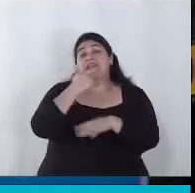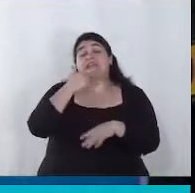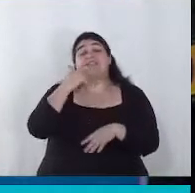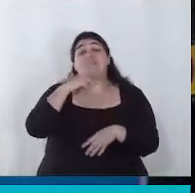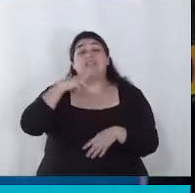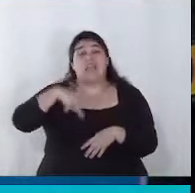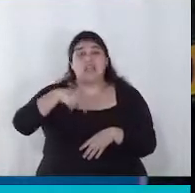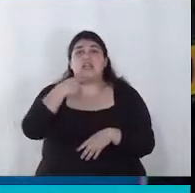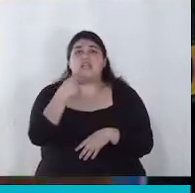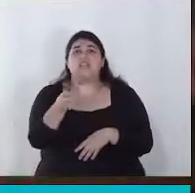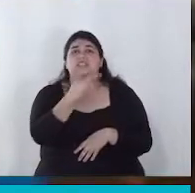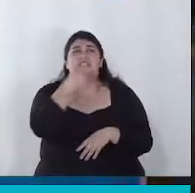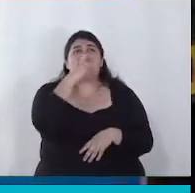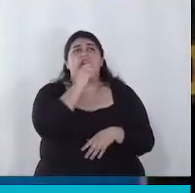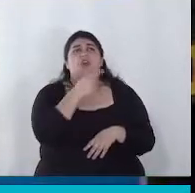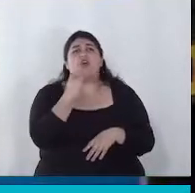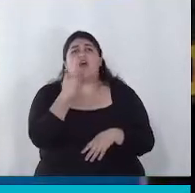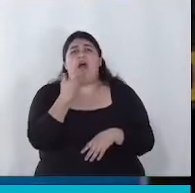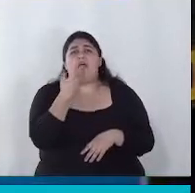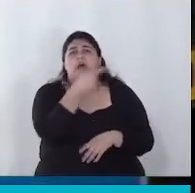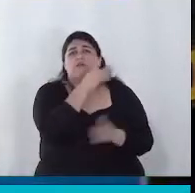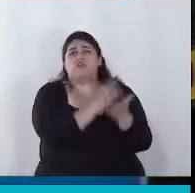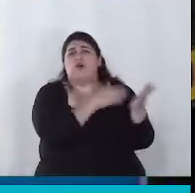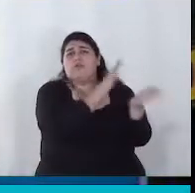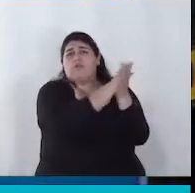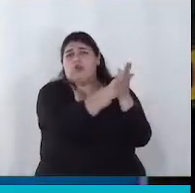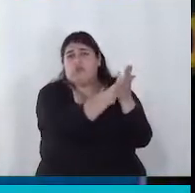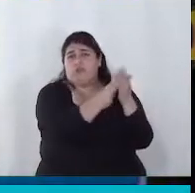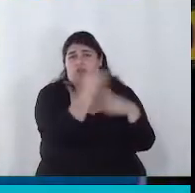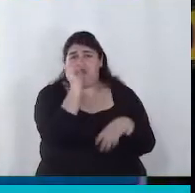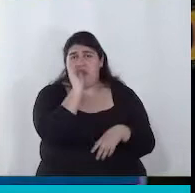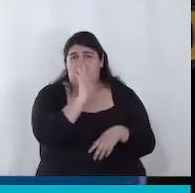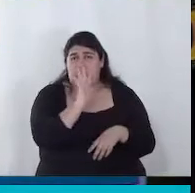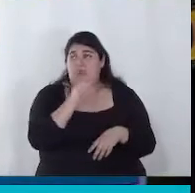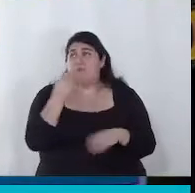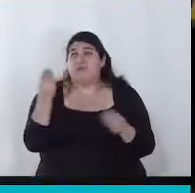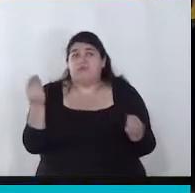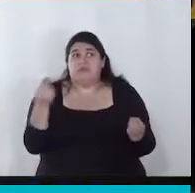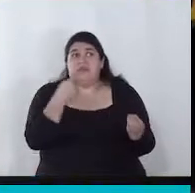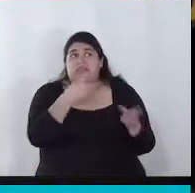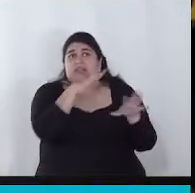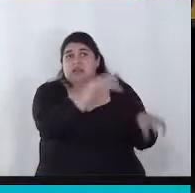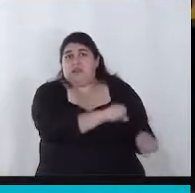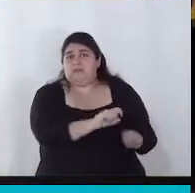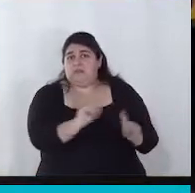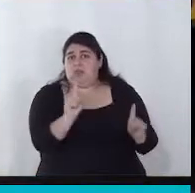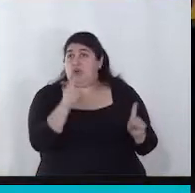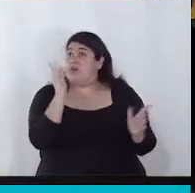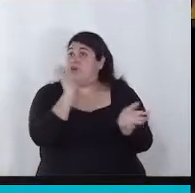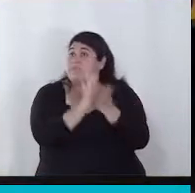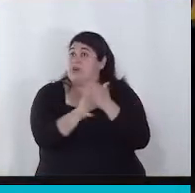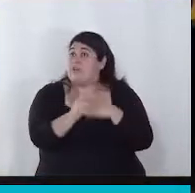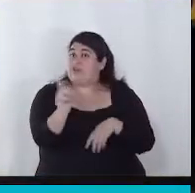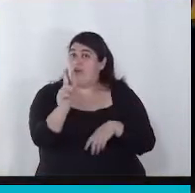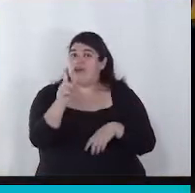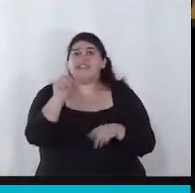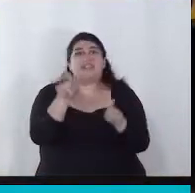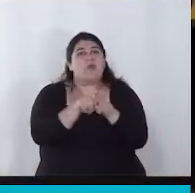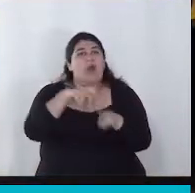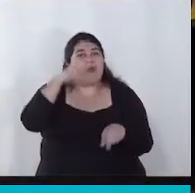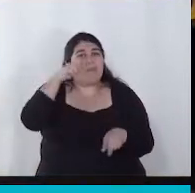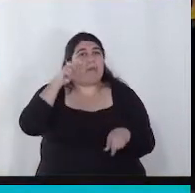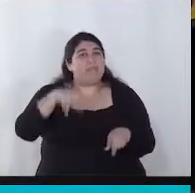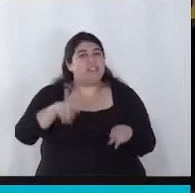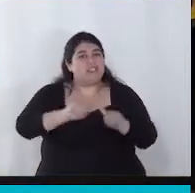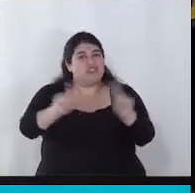prófugo por su inminente detención bueno no pudieron detenerlo y no estaba prófugo no es pepino es el pato seco